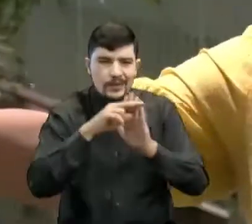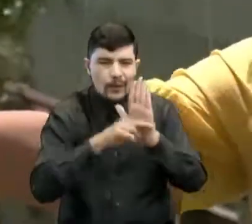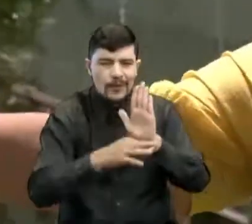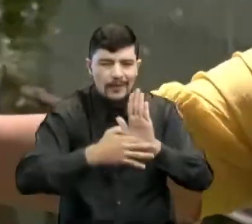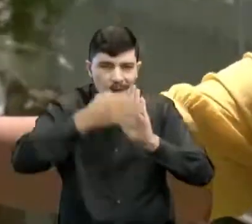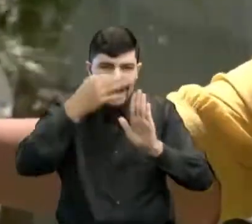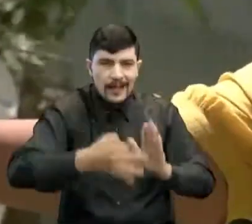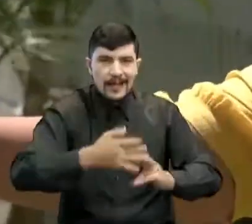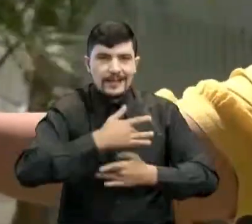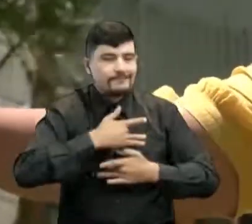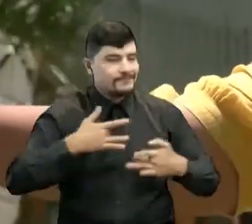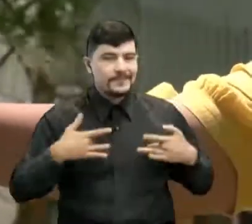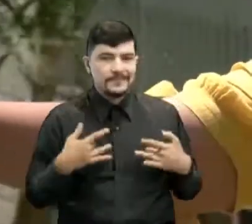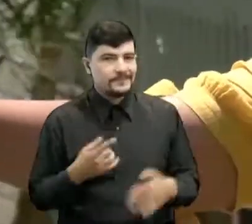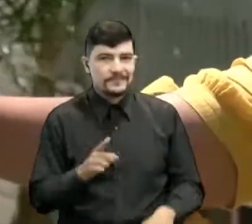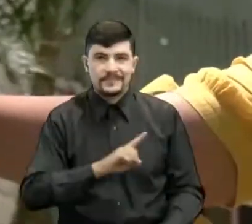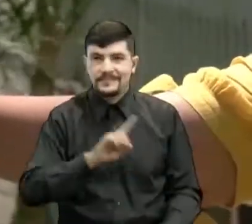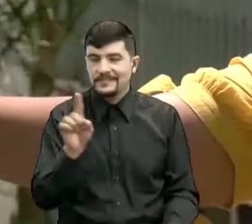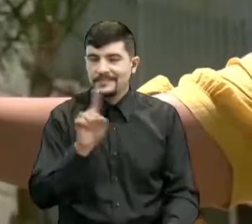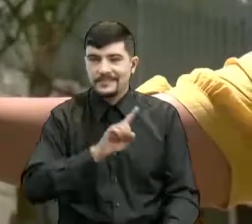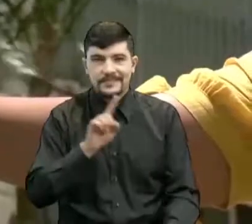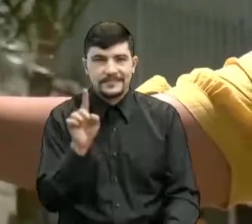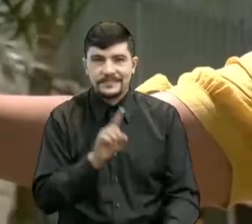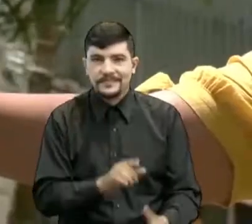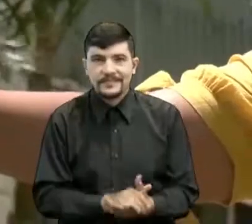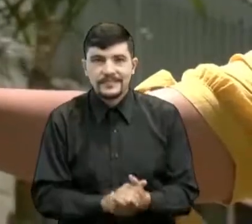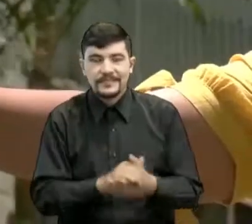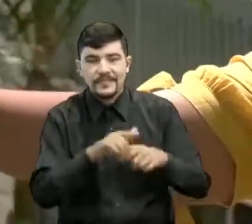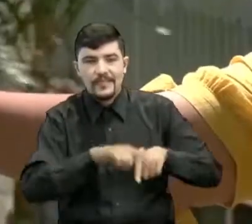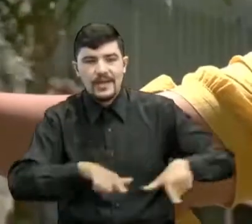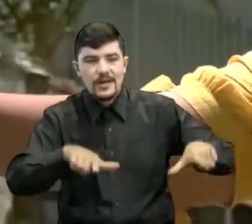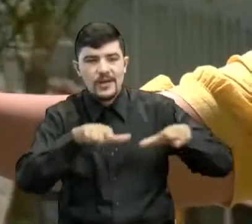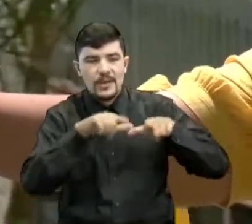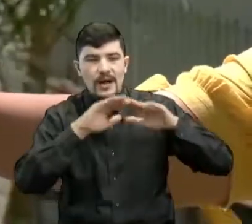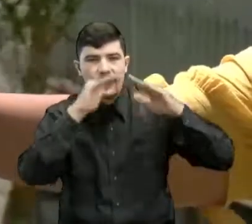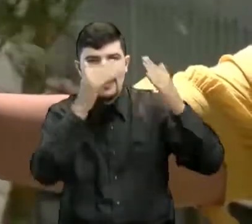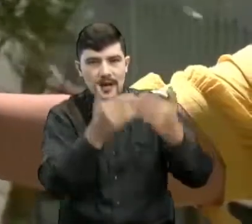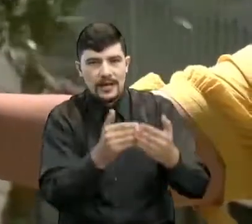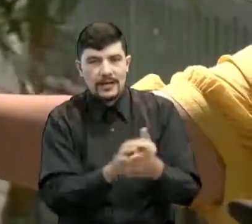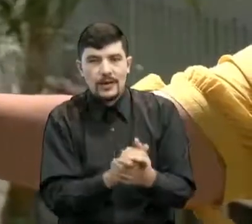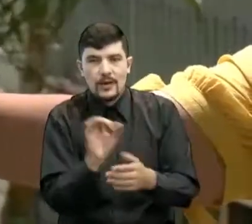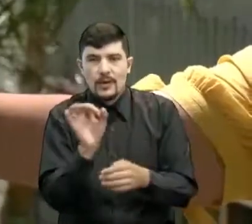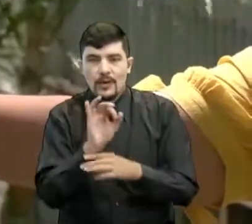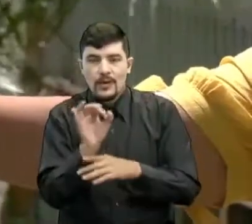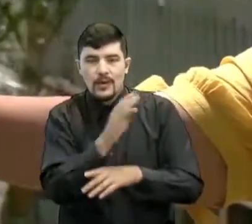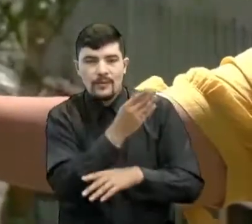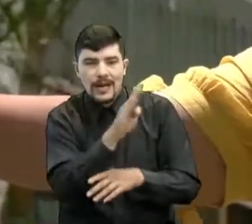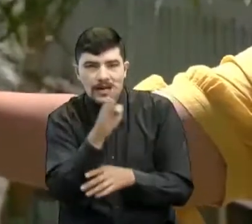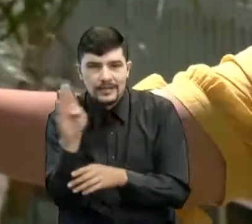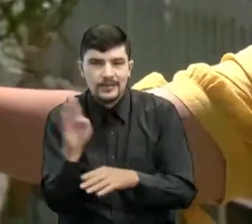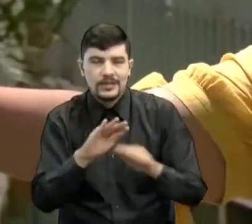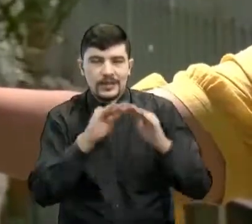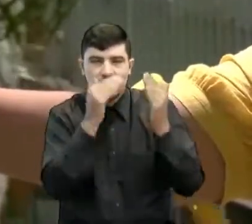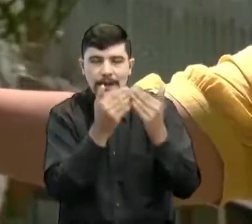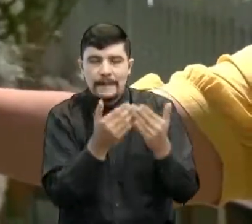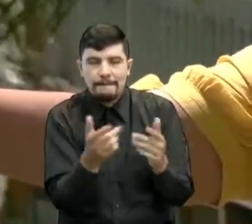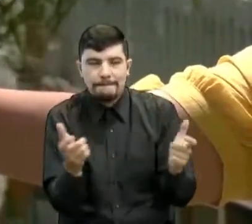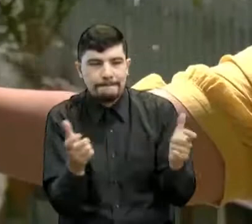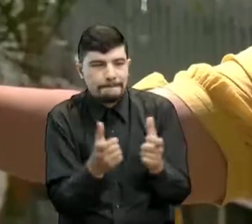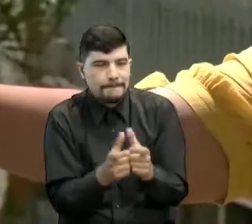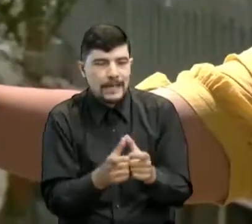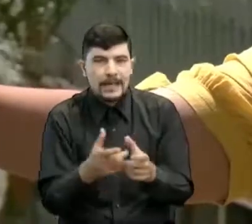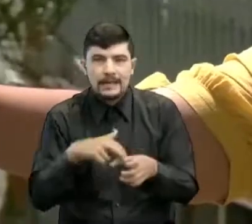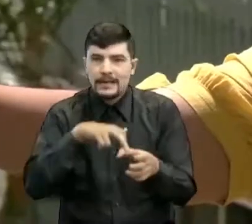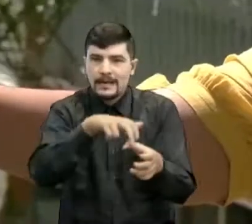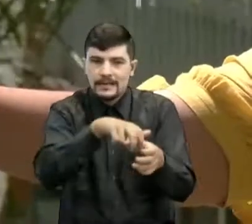están contempladas en materia de infraestructura, en materia de baterías sanitarias, en materia de